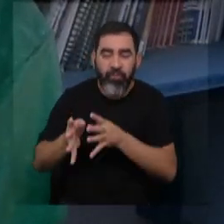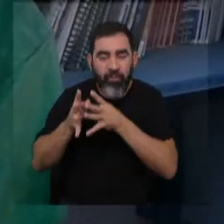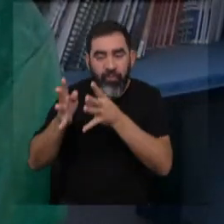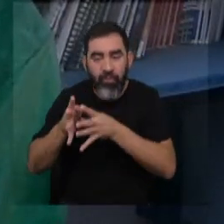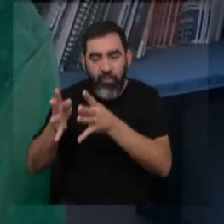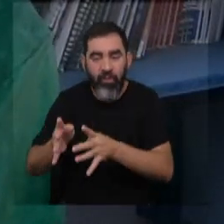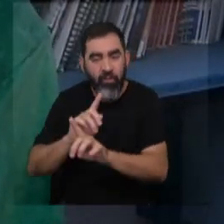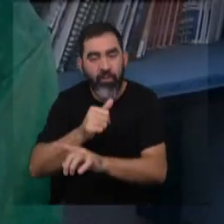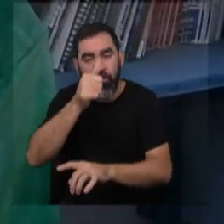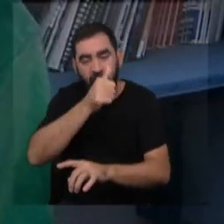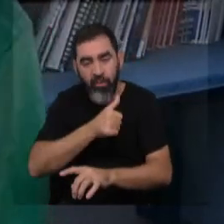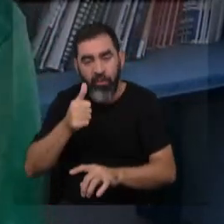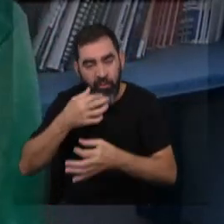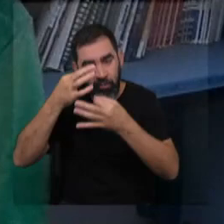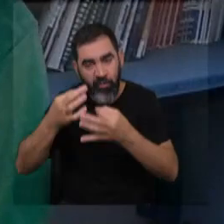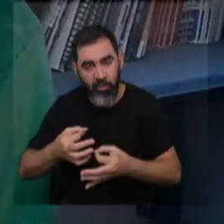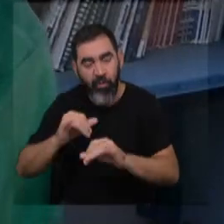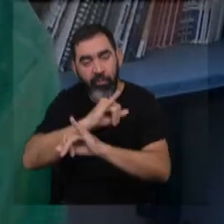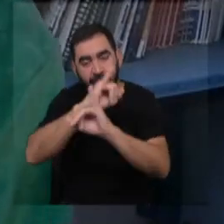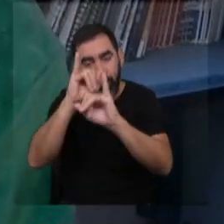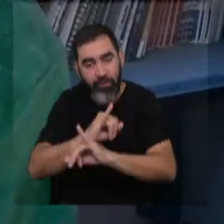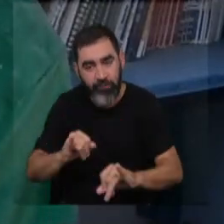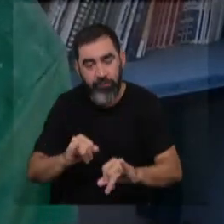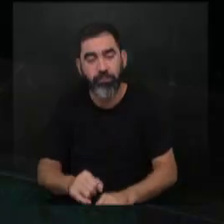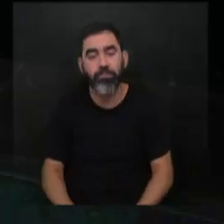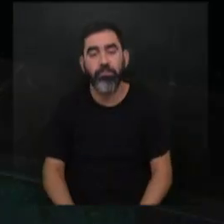sea una solución en paz.